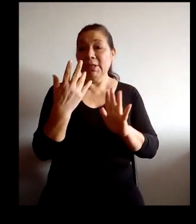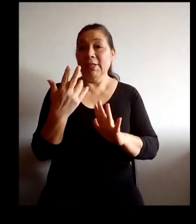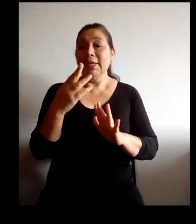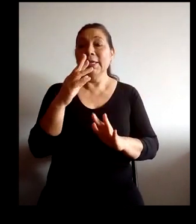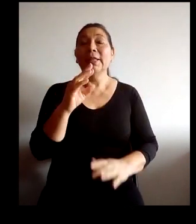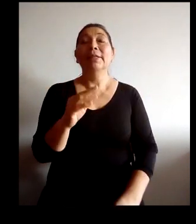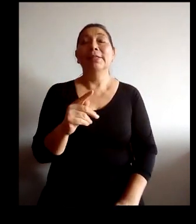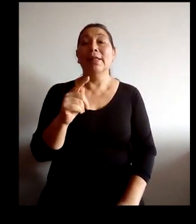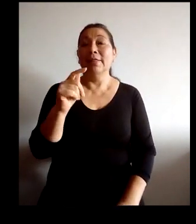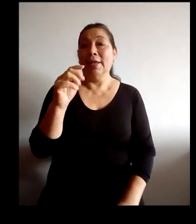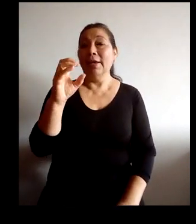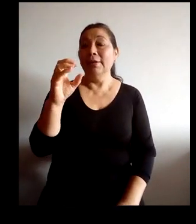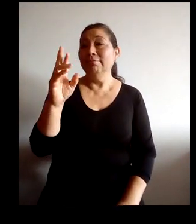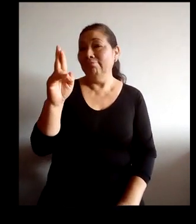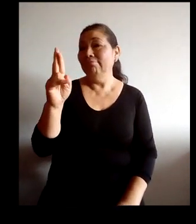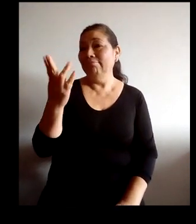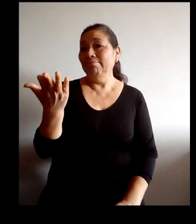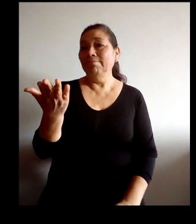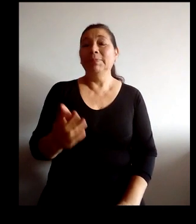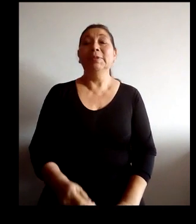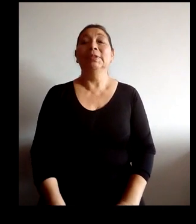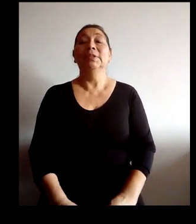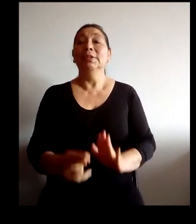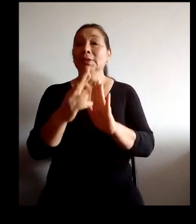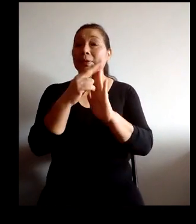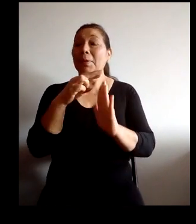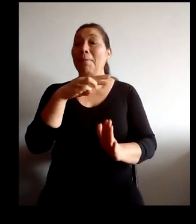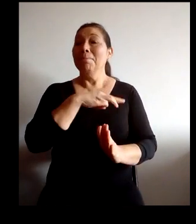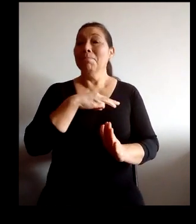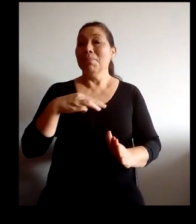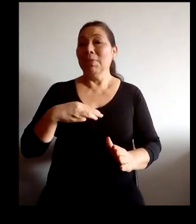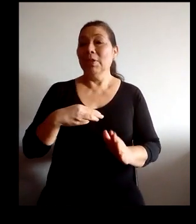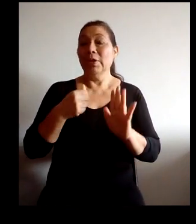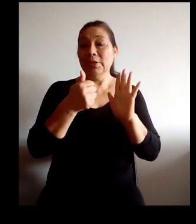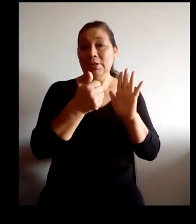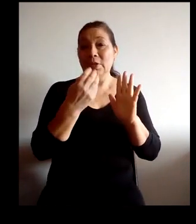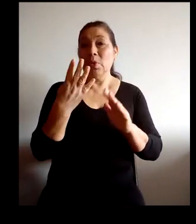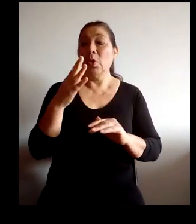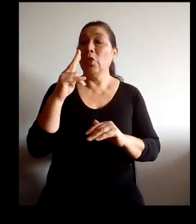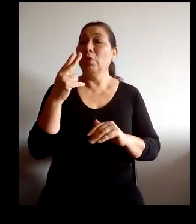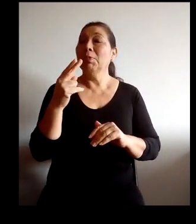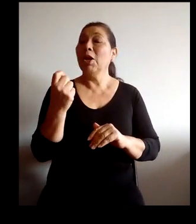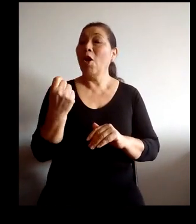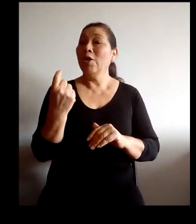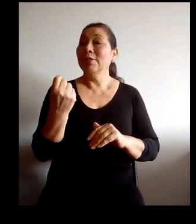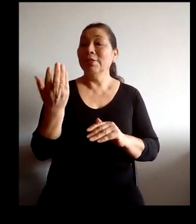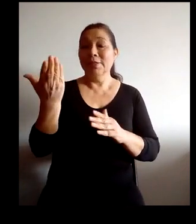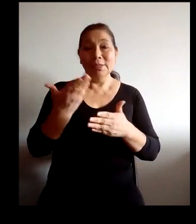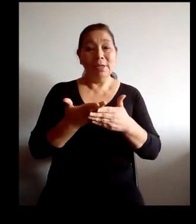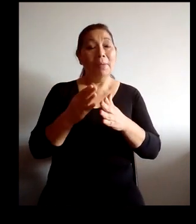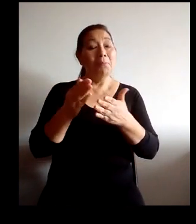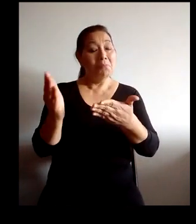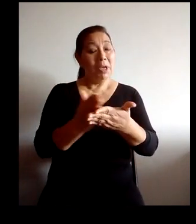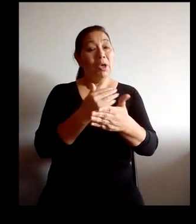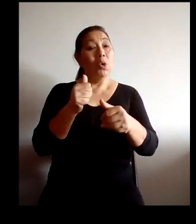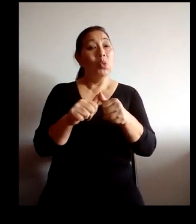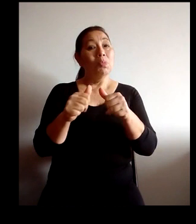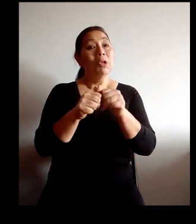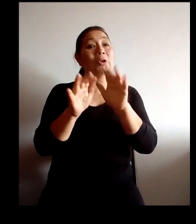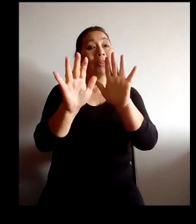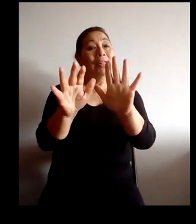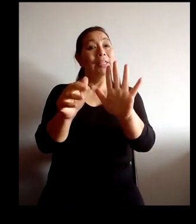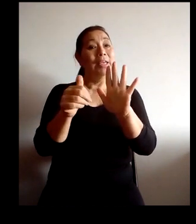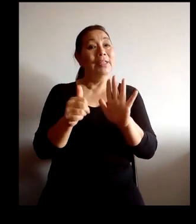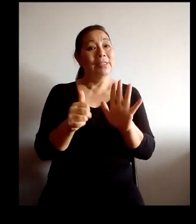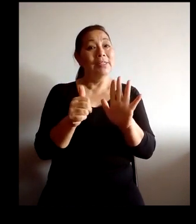069-2011 MINSA, en la página 16, expresamente se hace una referencia a que para la calificación de la enfermedad de